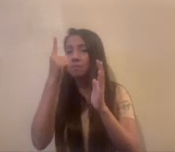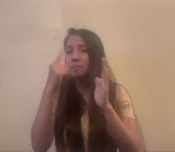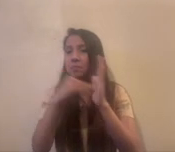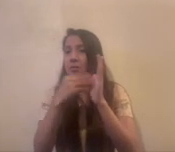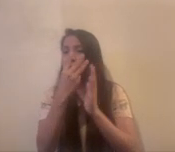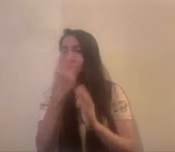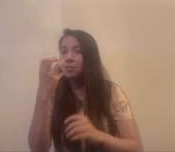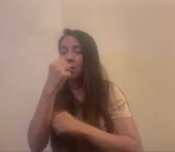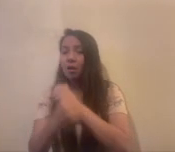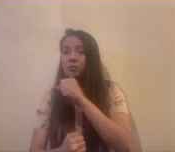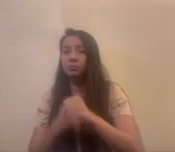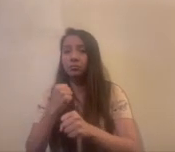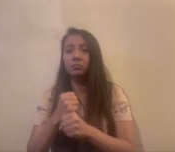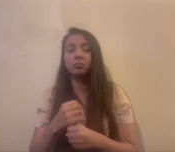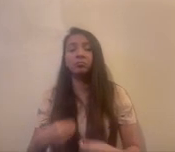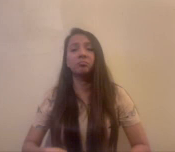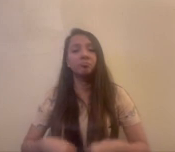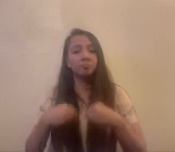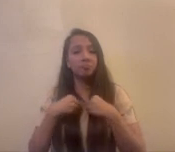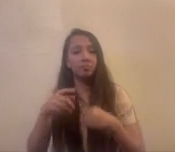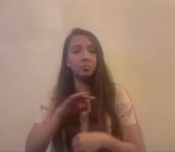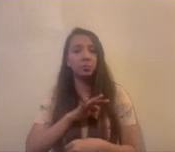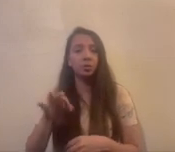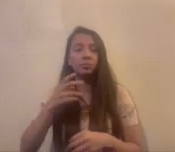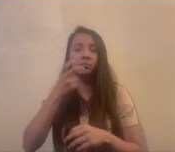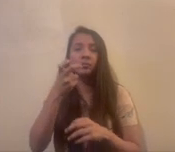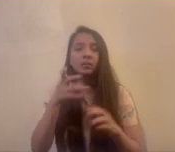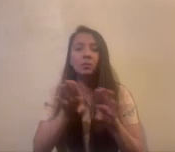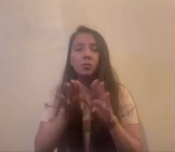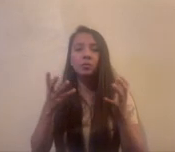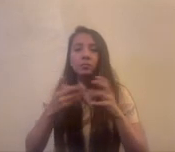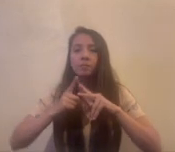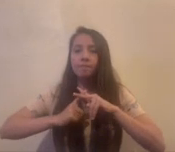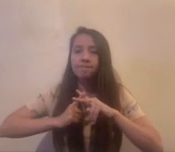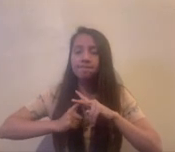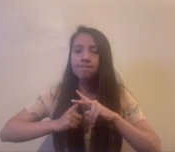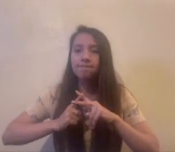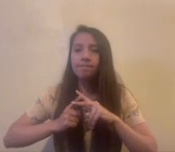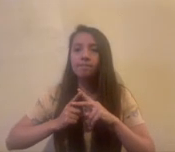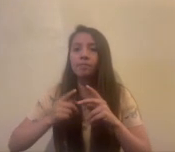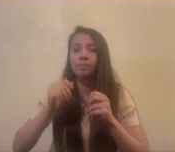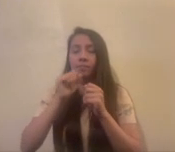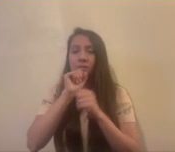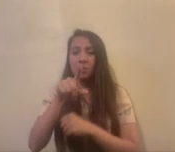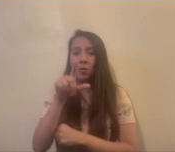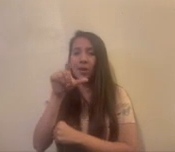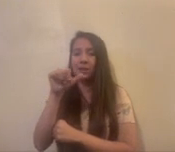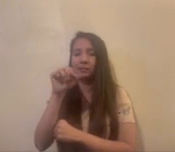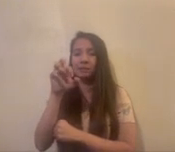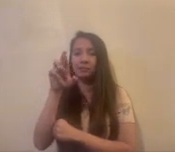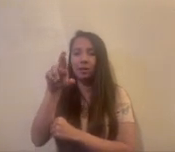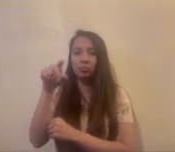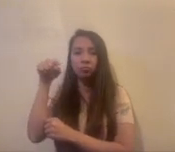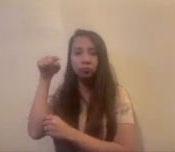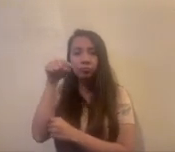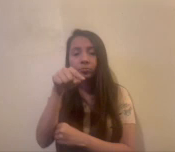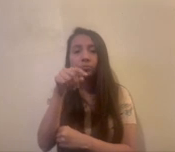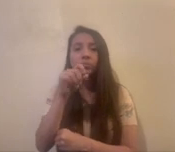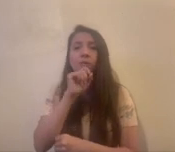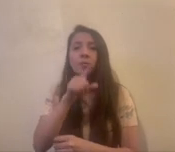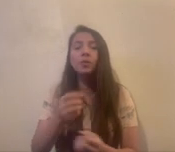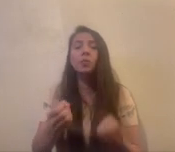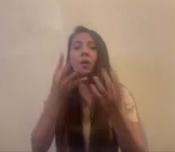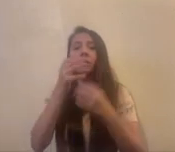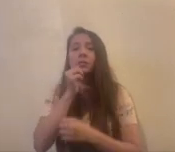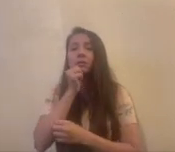a 1300 años. Lo que se hizo fue un cálculo con la potencia del láser que se utilizó, los segundos